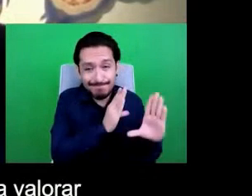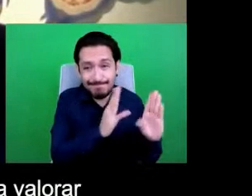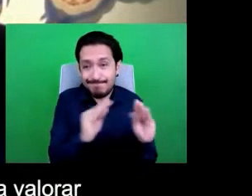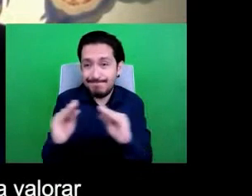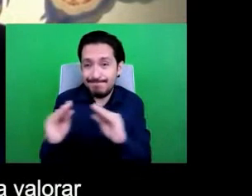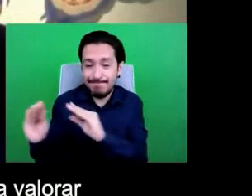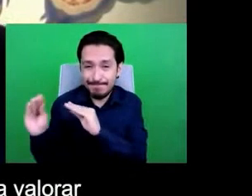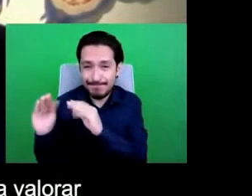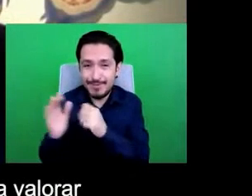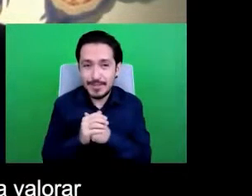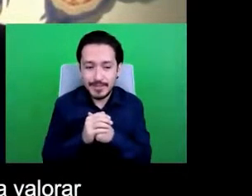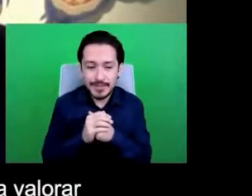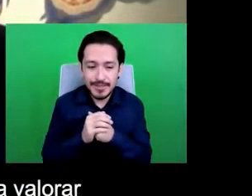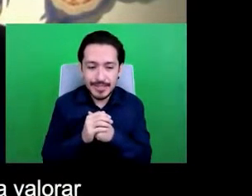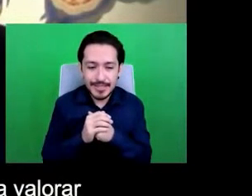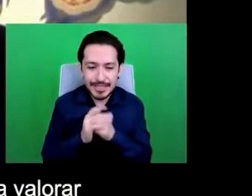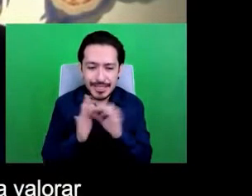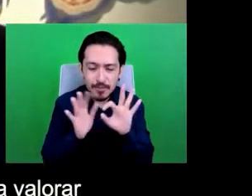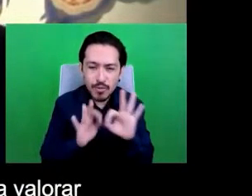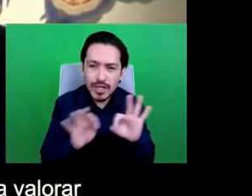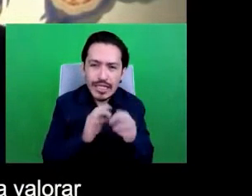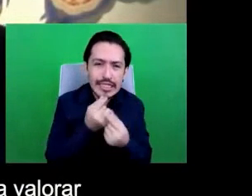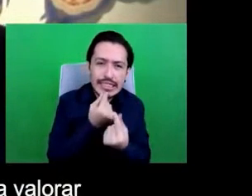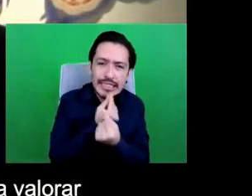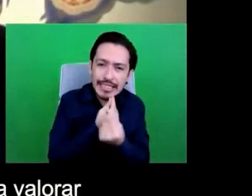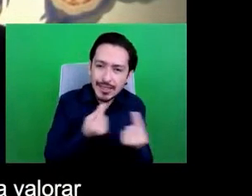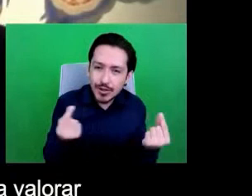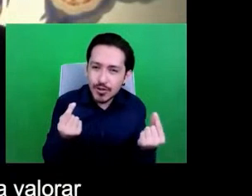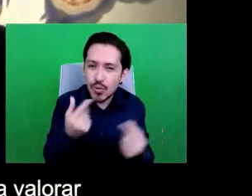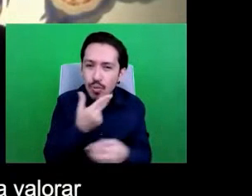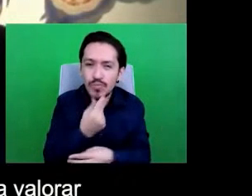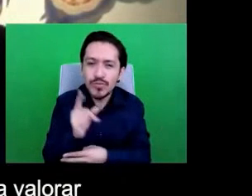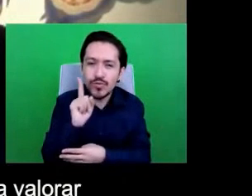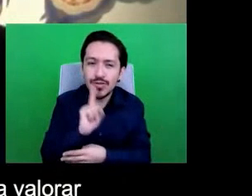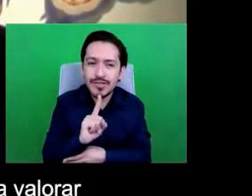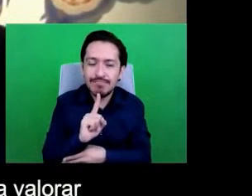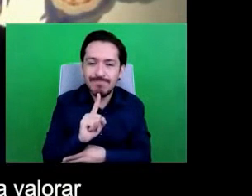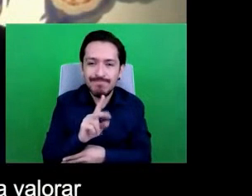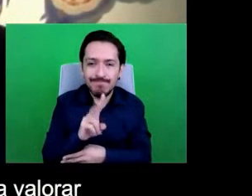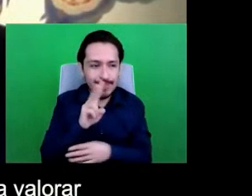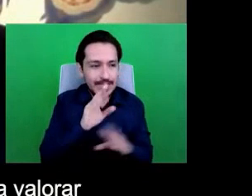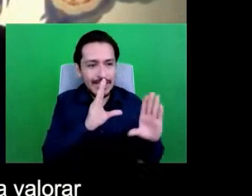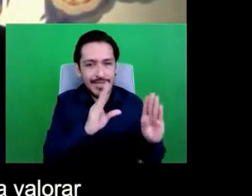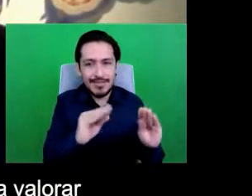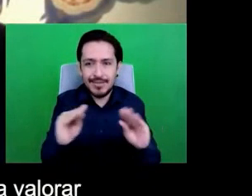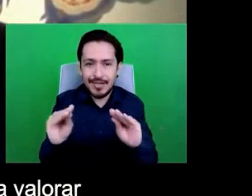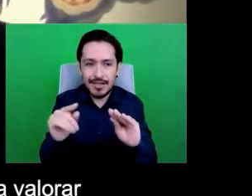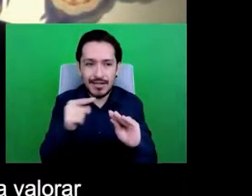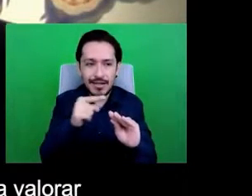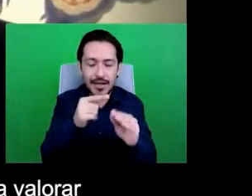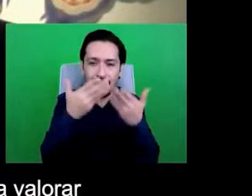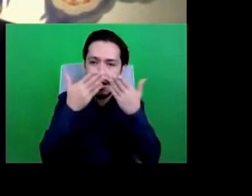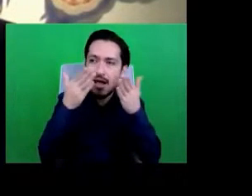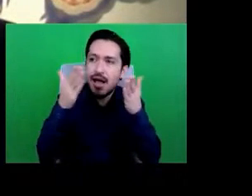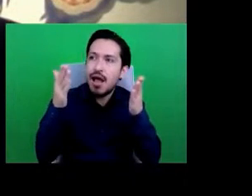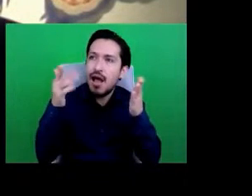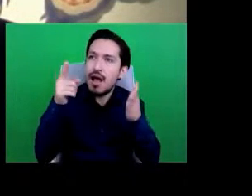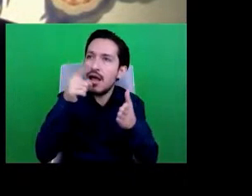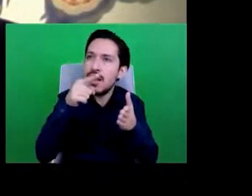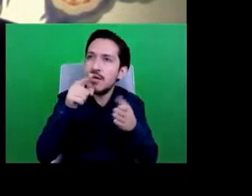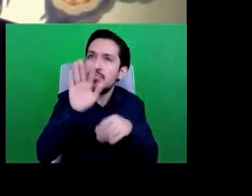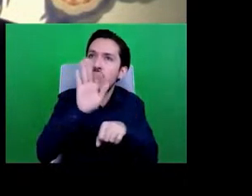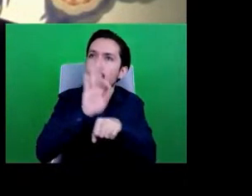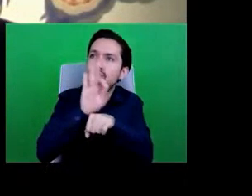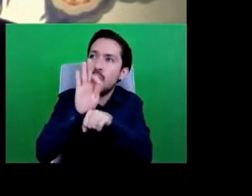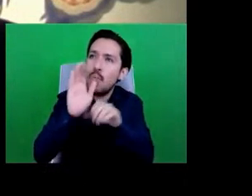Es importante que los niños y las niñas se les enseñe a valorar la calidad de sus edificios y de su valor